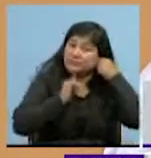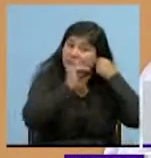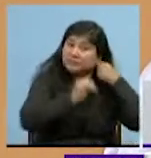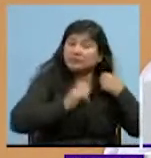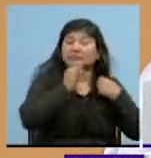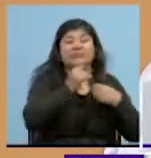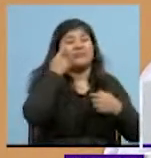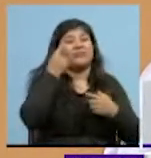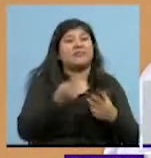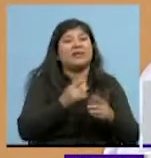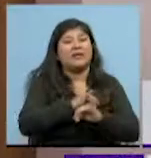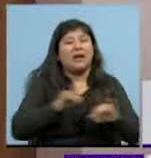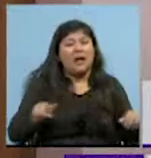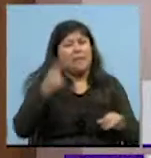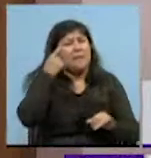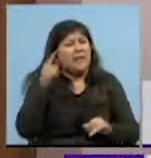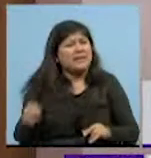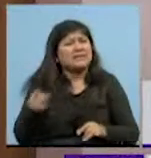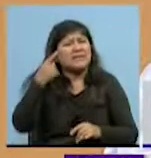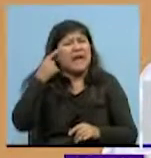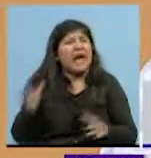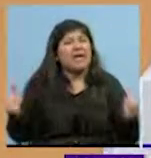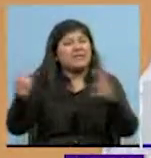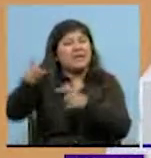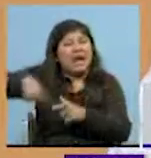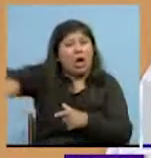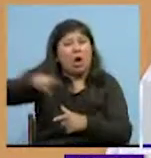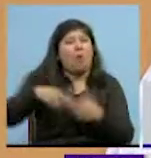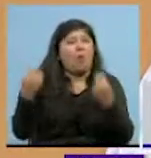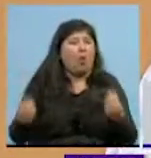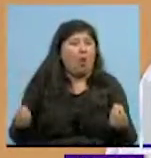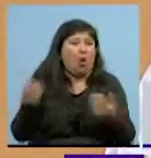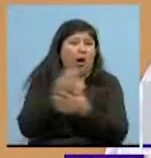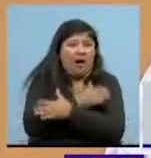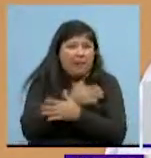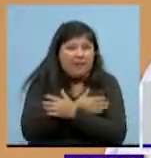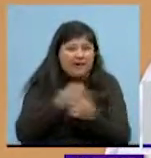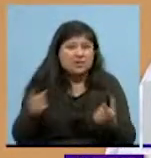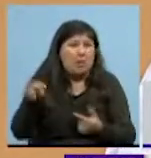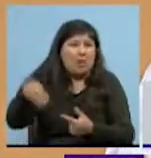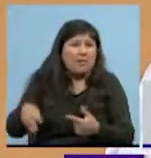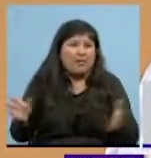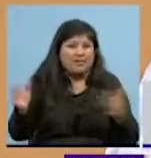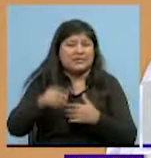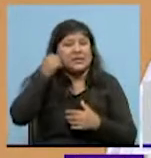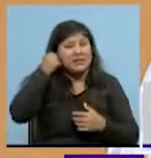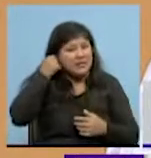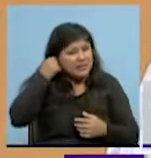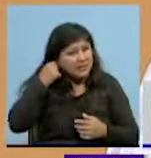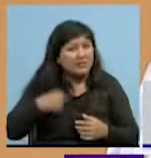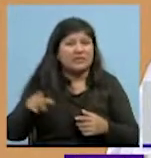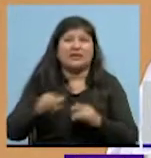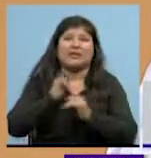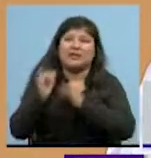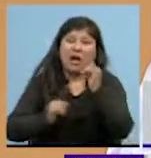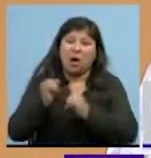¿Qué opina de ese abrazo que van a hacer ahí en Maimará? Bueno, algo me comentaron a mí. Quiero recordar al pueblo de Maimará. Yo en los